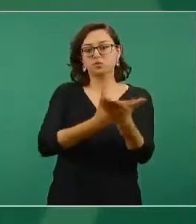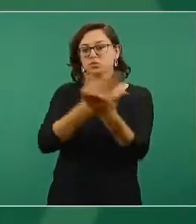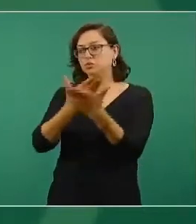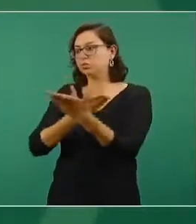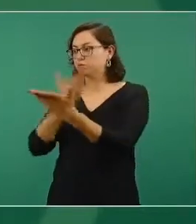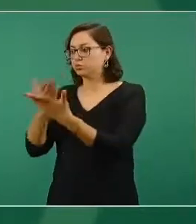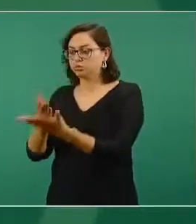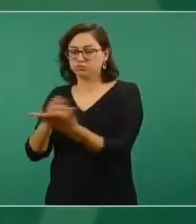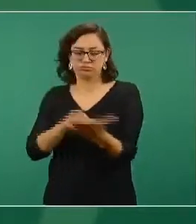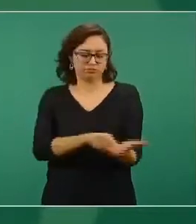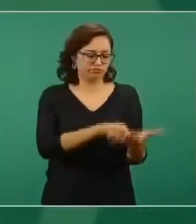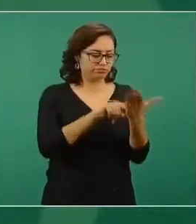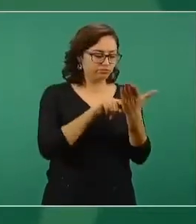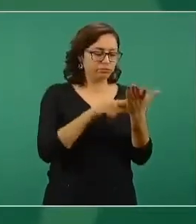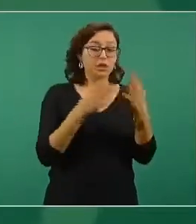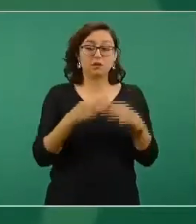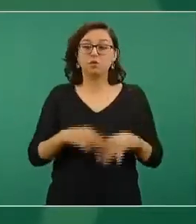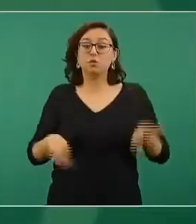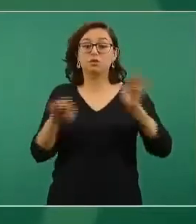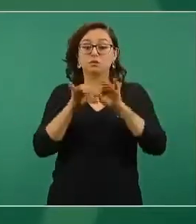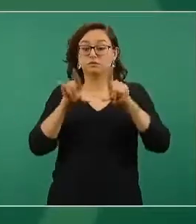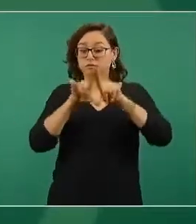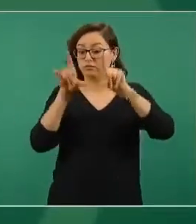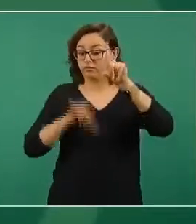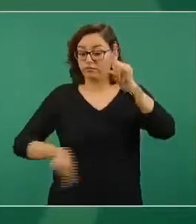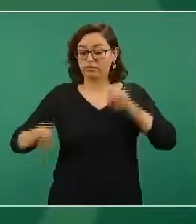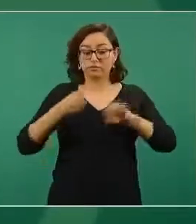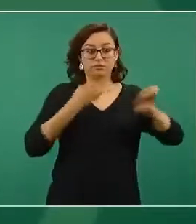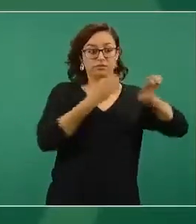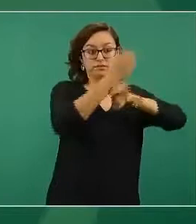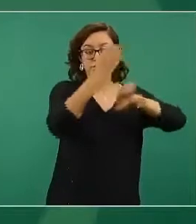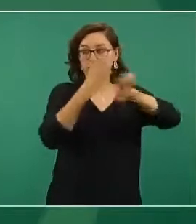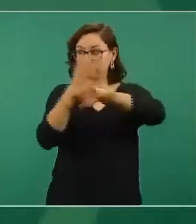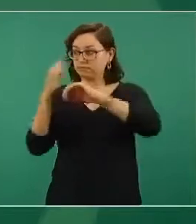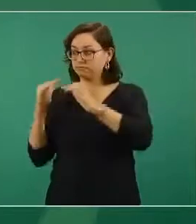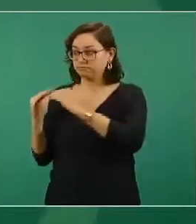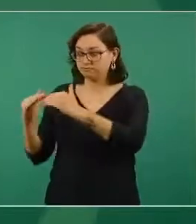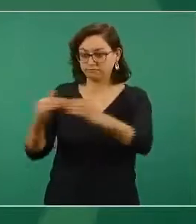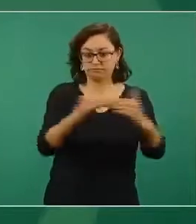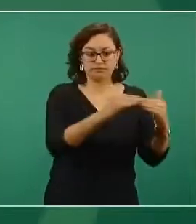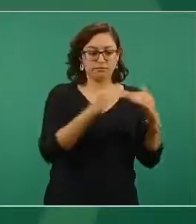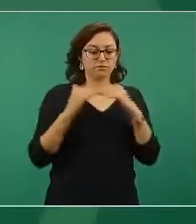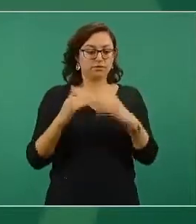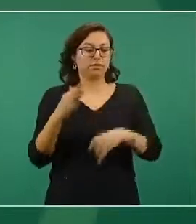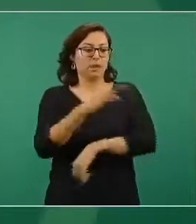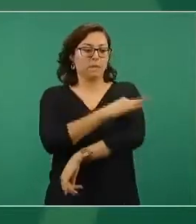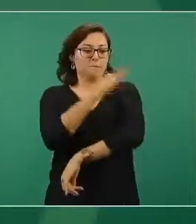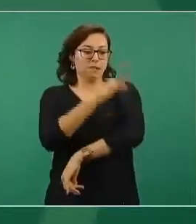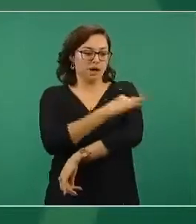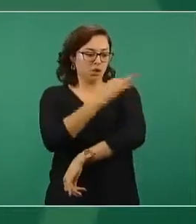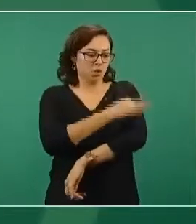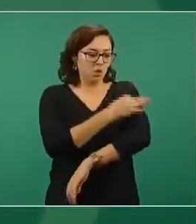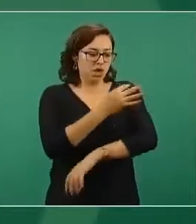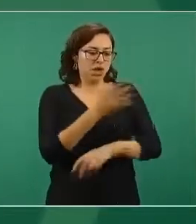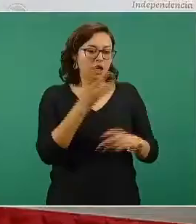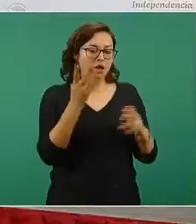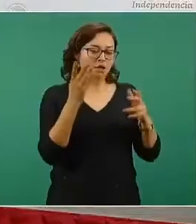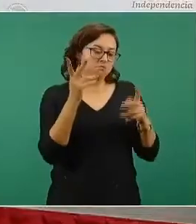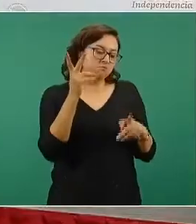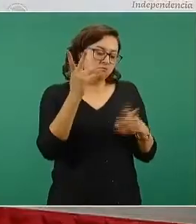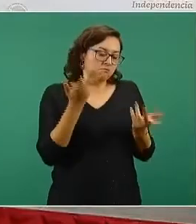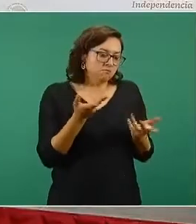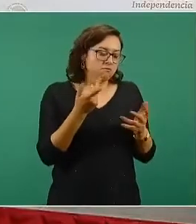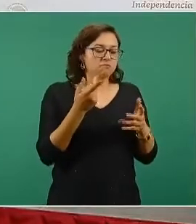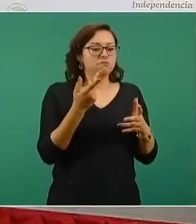una distribución equitativa en todas las entidades federativas. Y una vez que se define cuántas dosis de cada una de las vacunas puede llegar